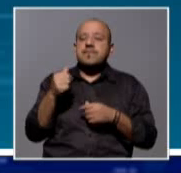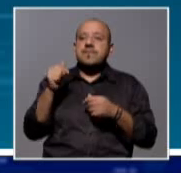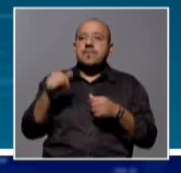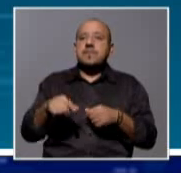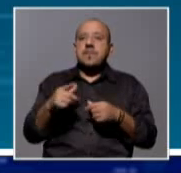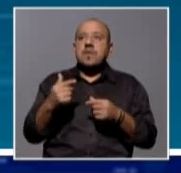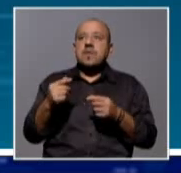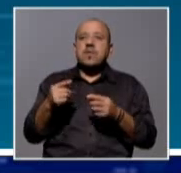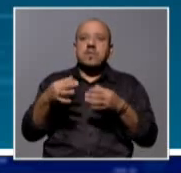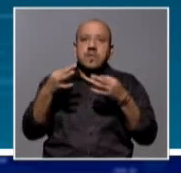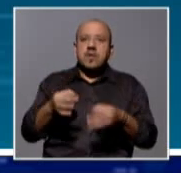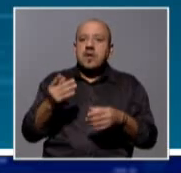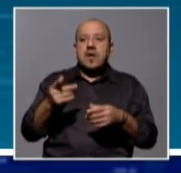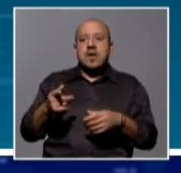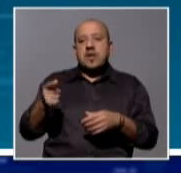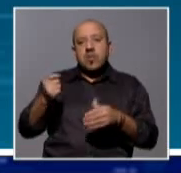tema de verdad, juicio y castigo,